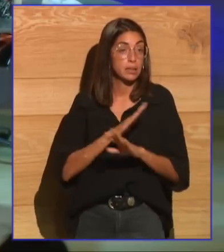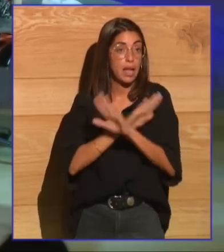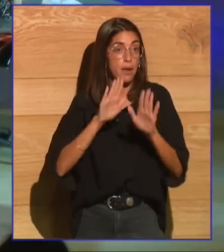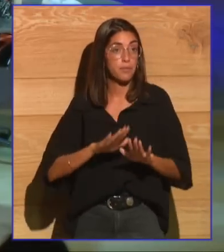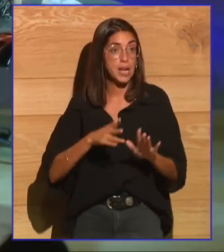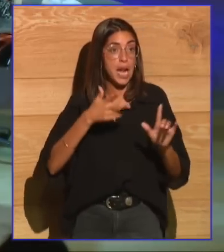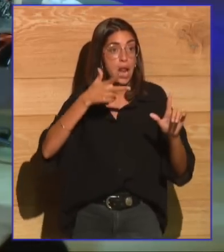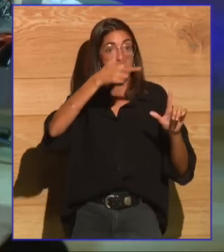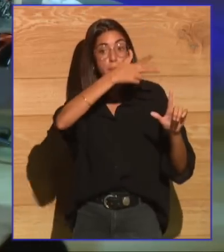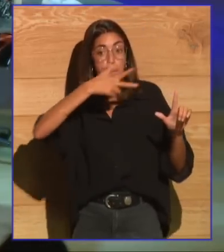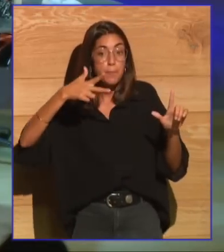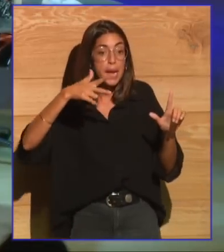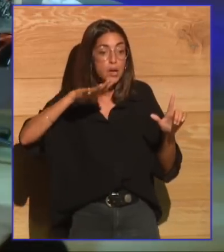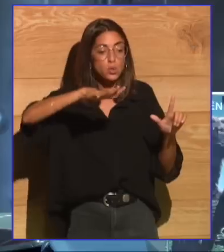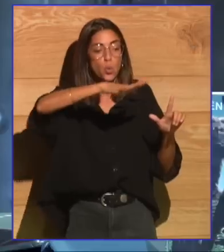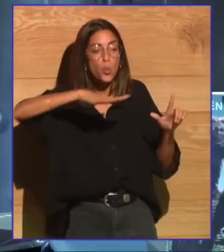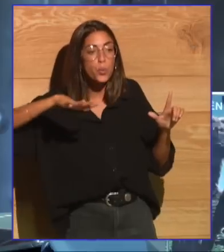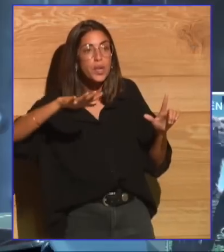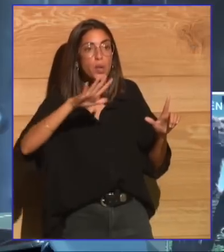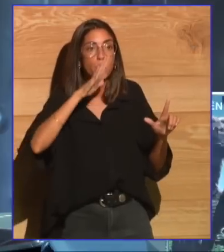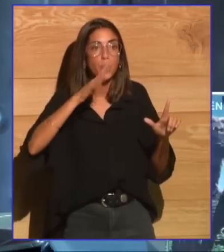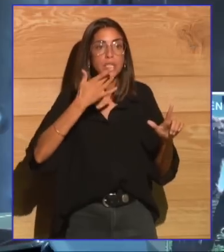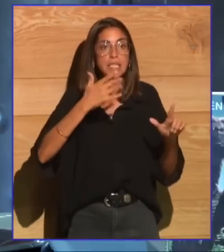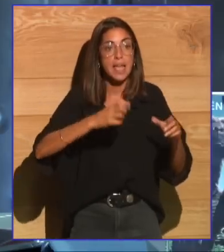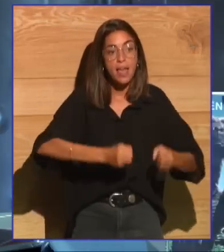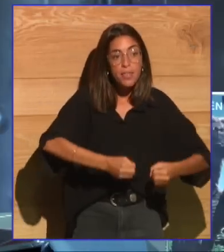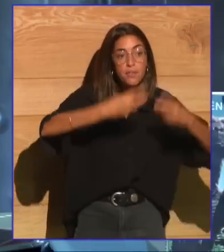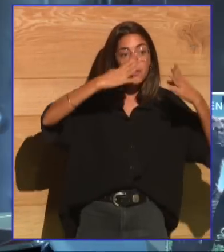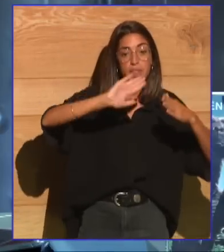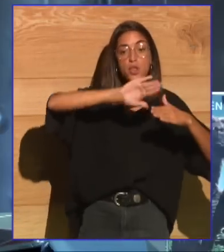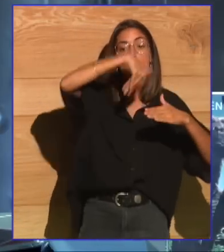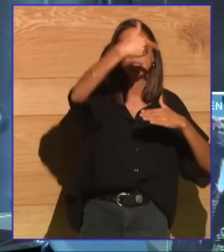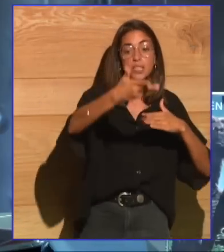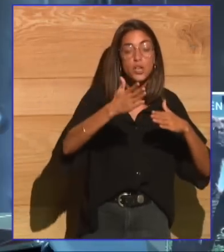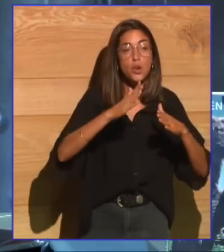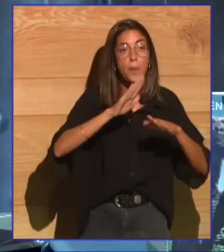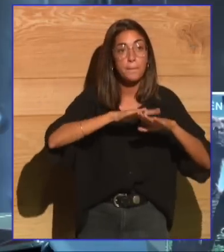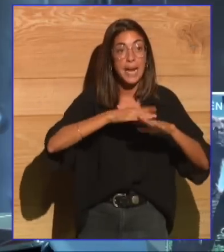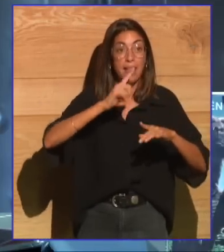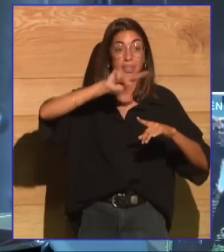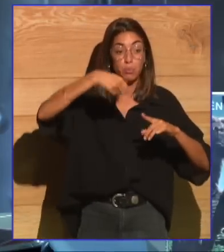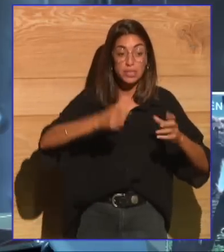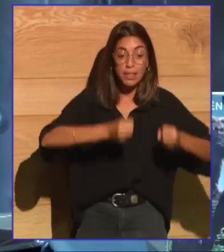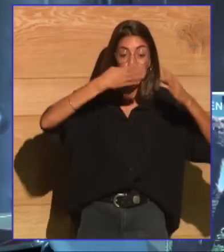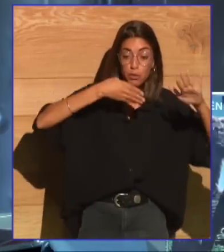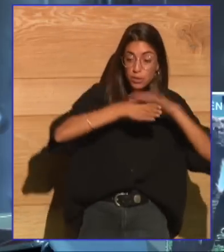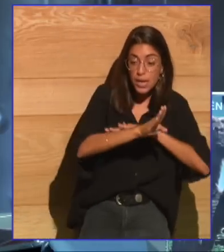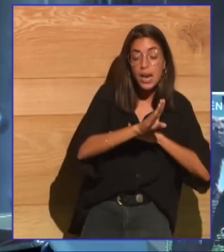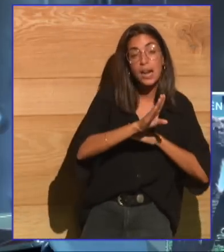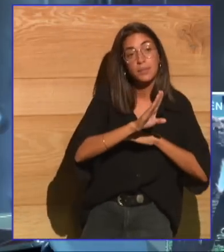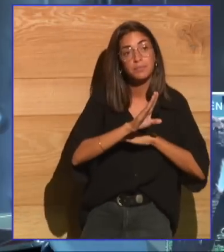los planos de ubicación cuando ves un exterior de un edificio para después irte al interior y algo gráfica de un director quizás geográfico